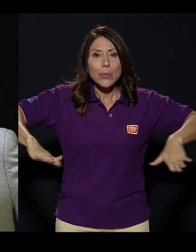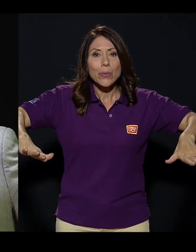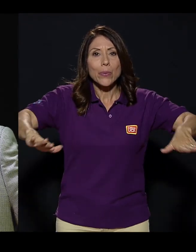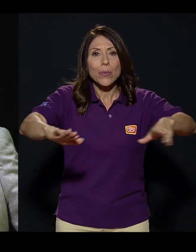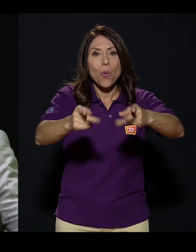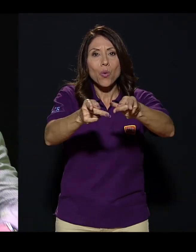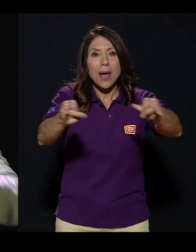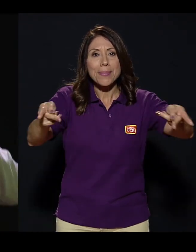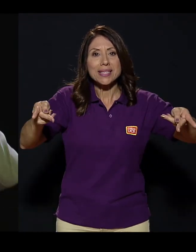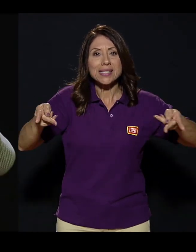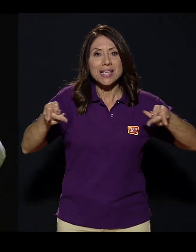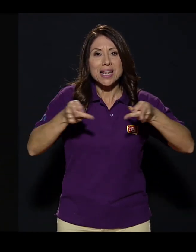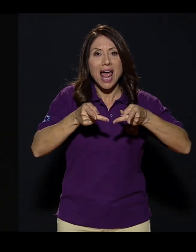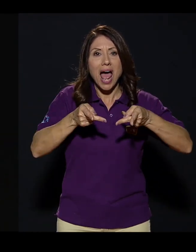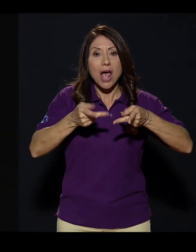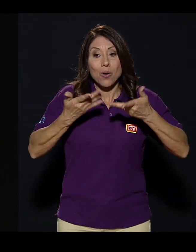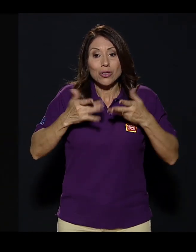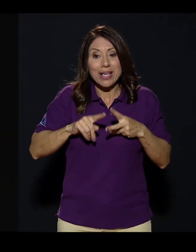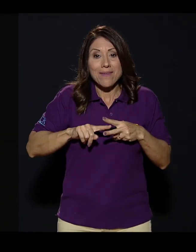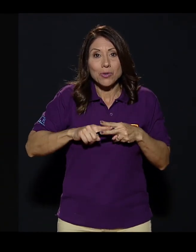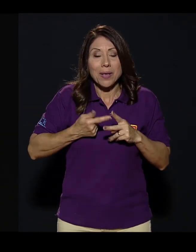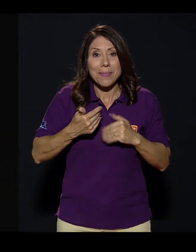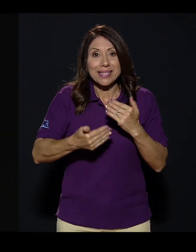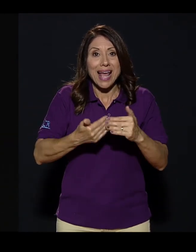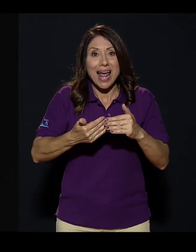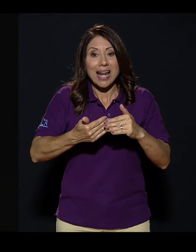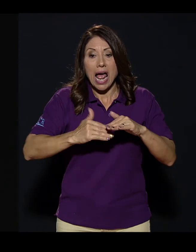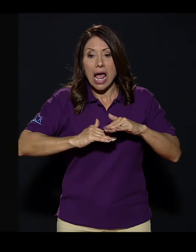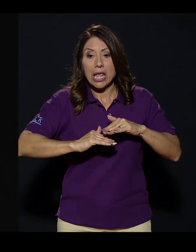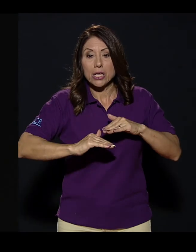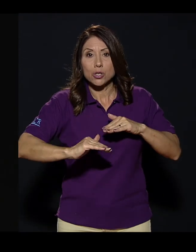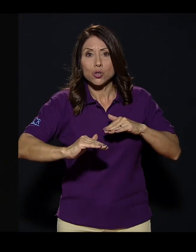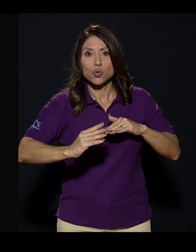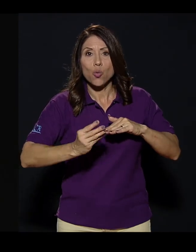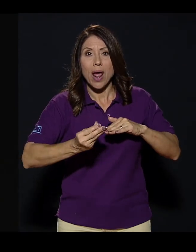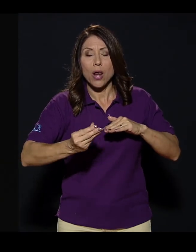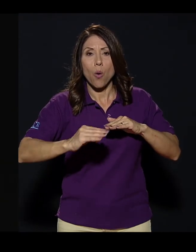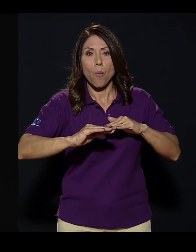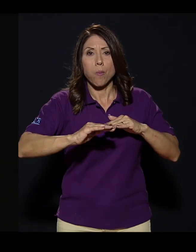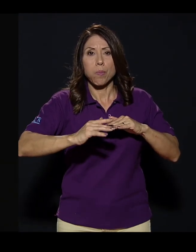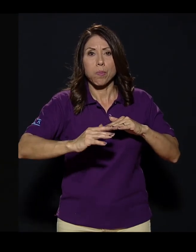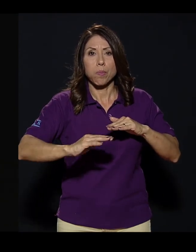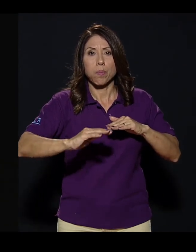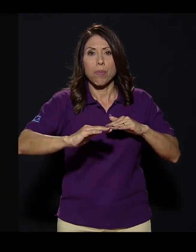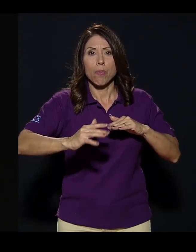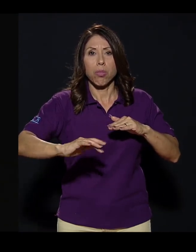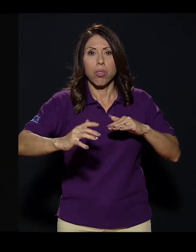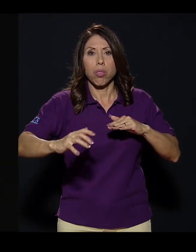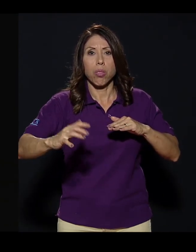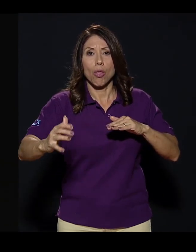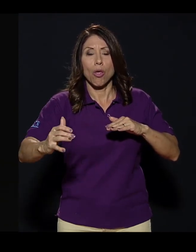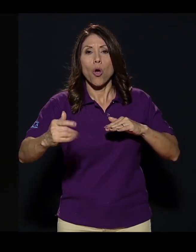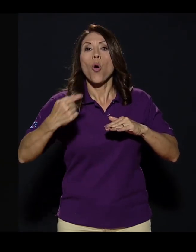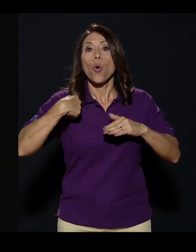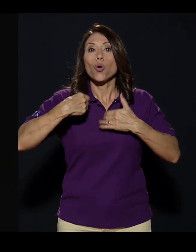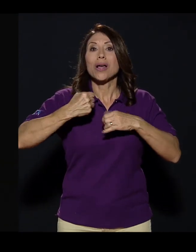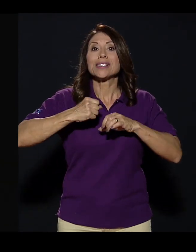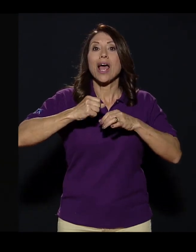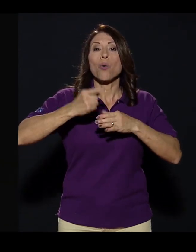hacía la prueba de varilla, uno ponía la varilla y debería encontrar fondo. Era 3 metros y no encontrábamos